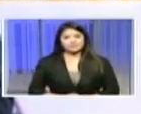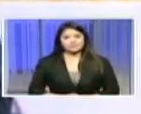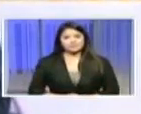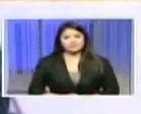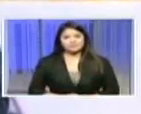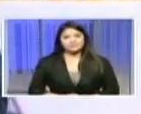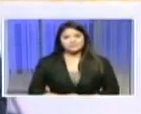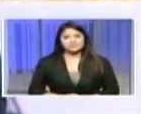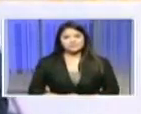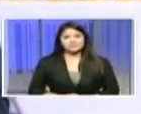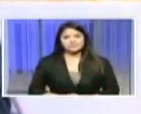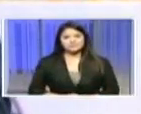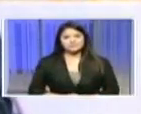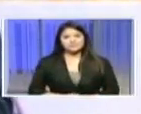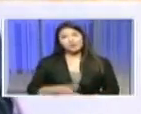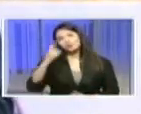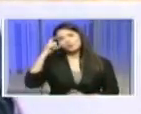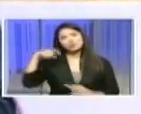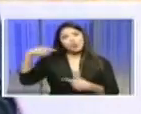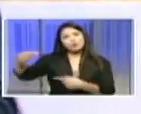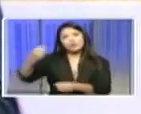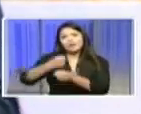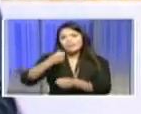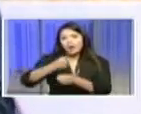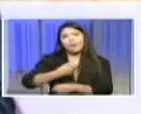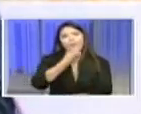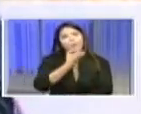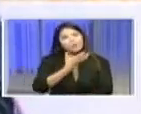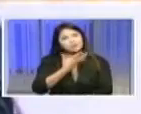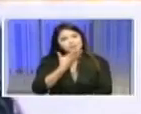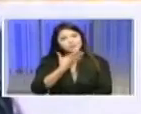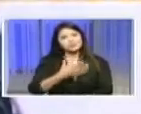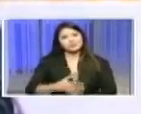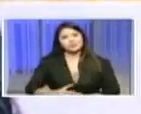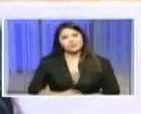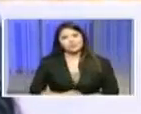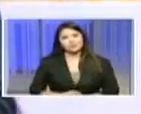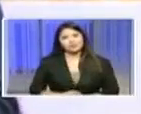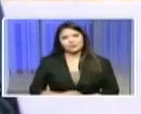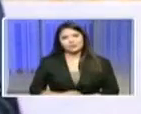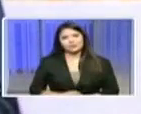hemos tenido estos días de trabajo bonito.